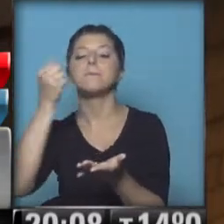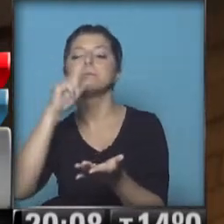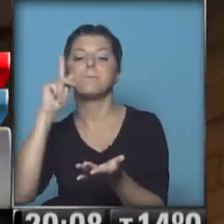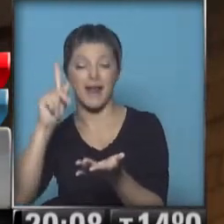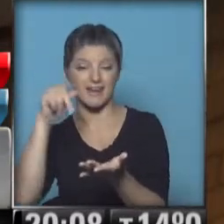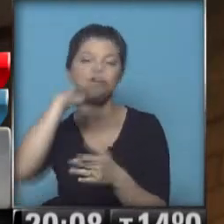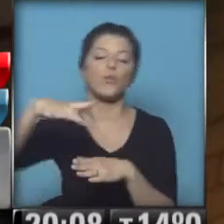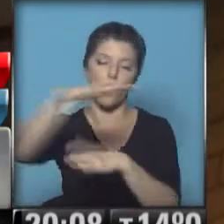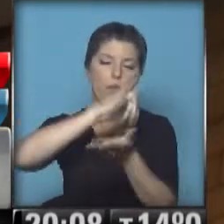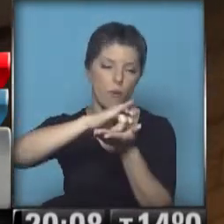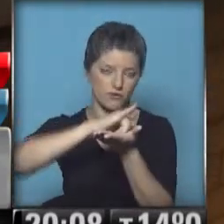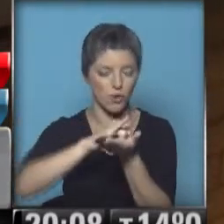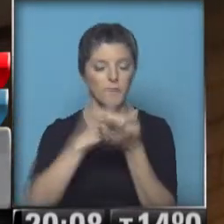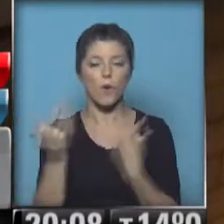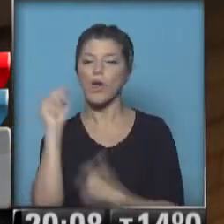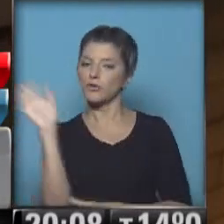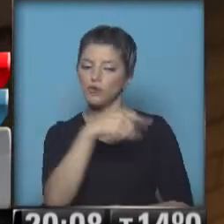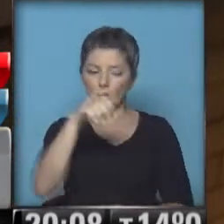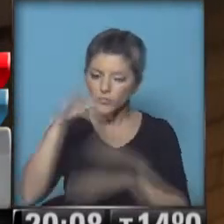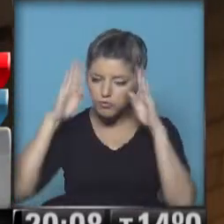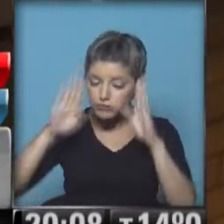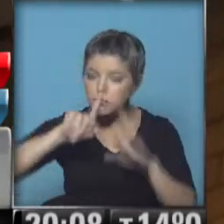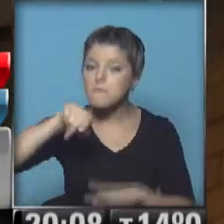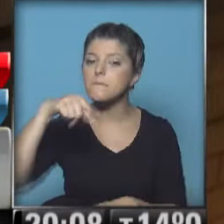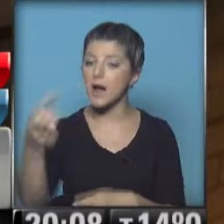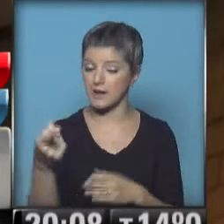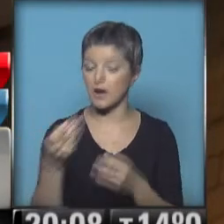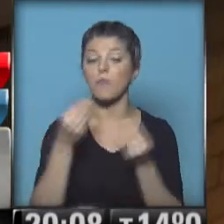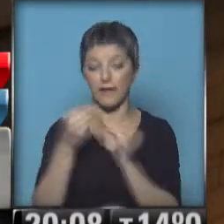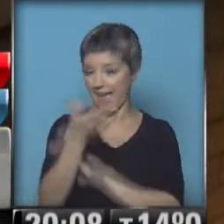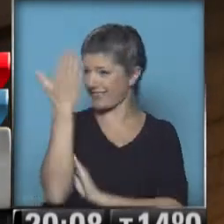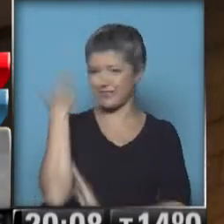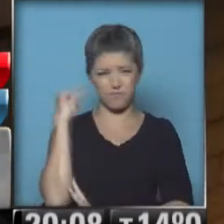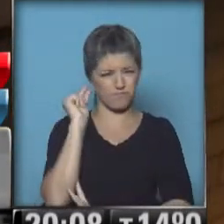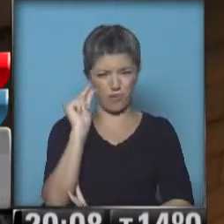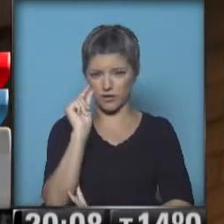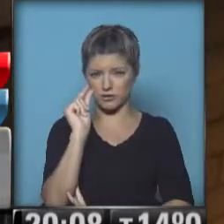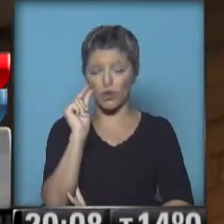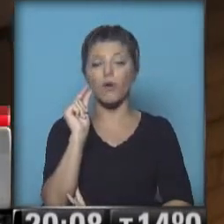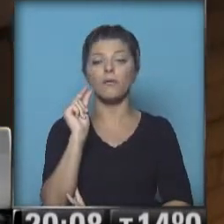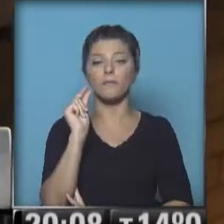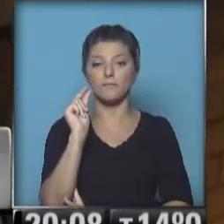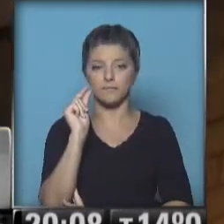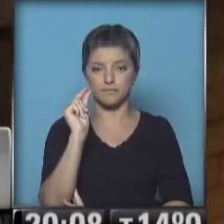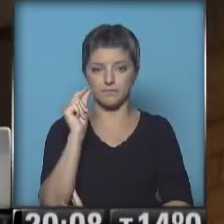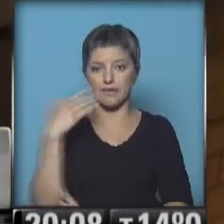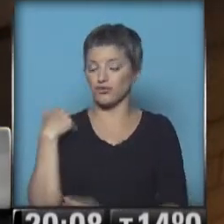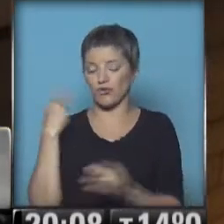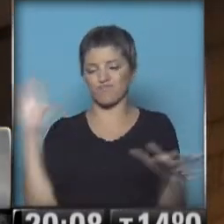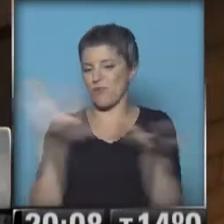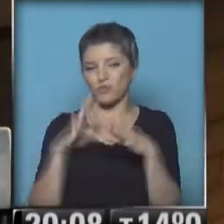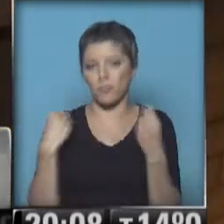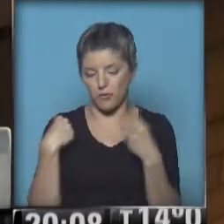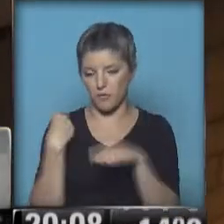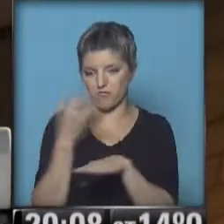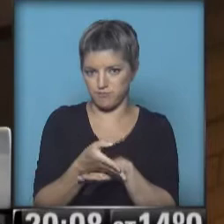expectativa de esta ciudad está centrada en el día de mañana hace instantes la verdad que llegamos a esta salida muy justo hace